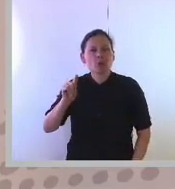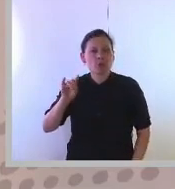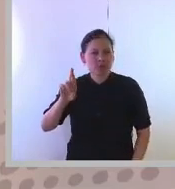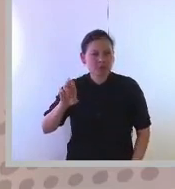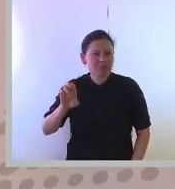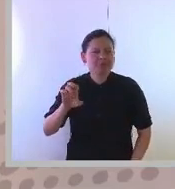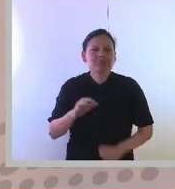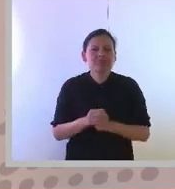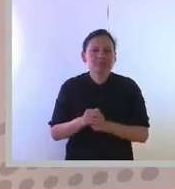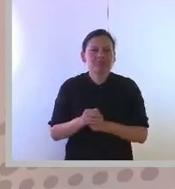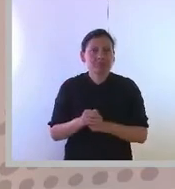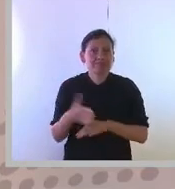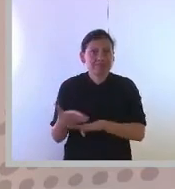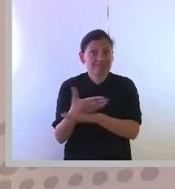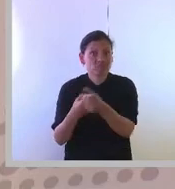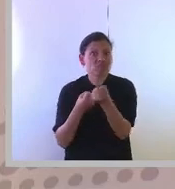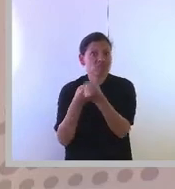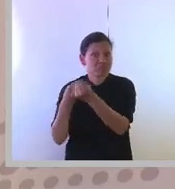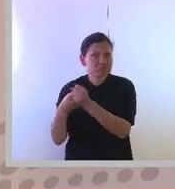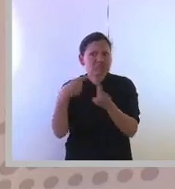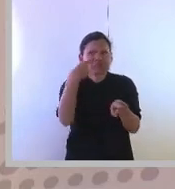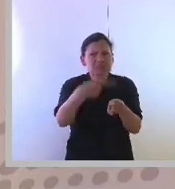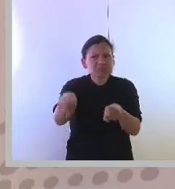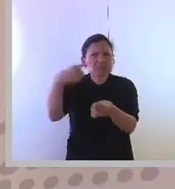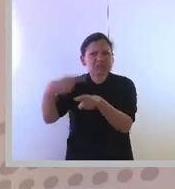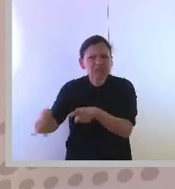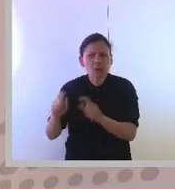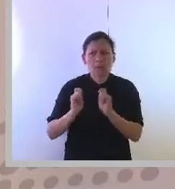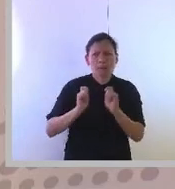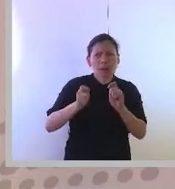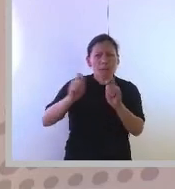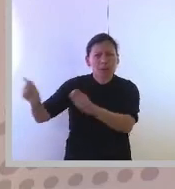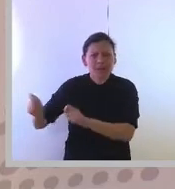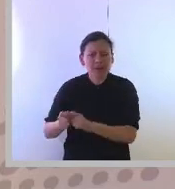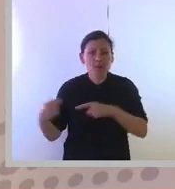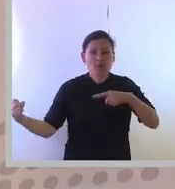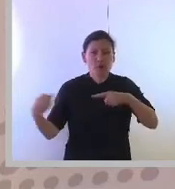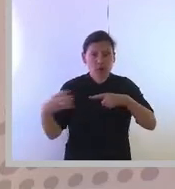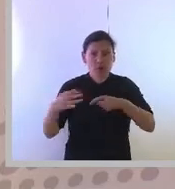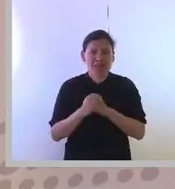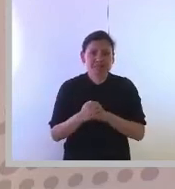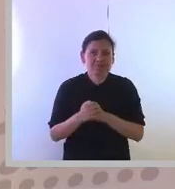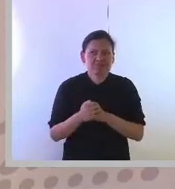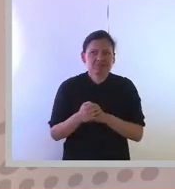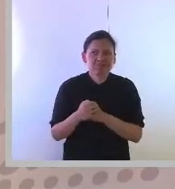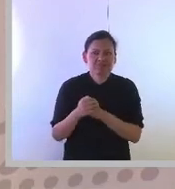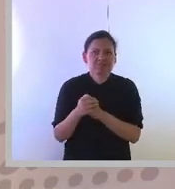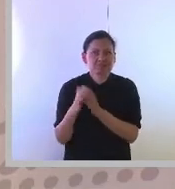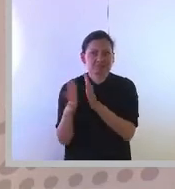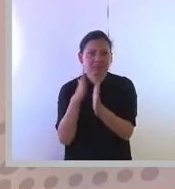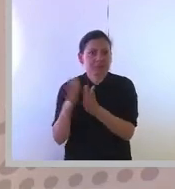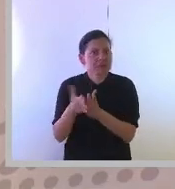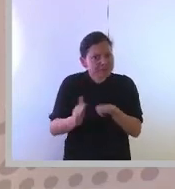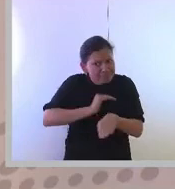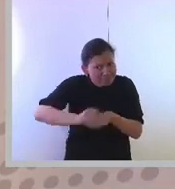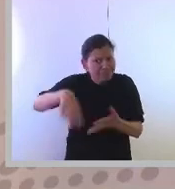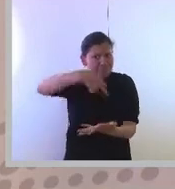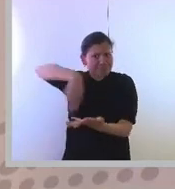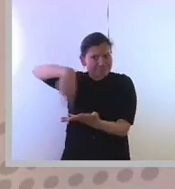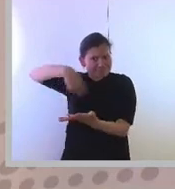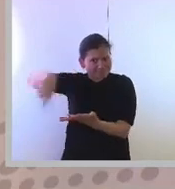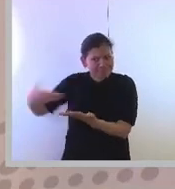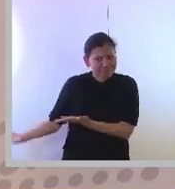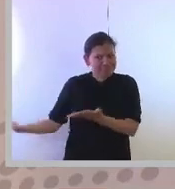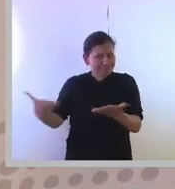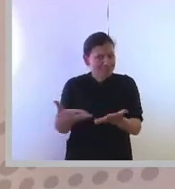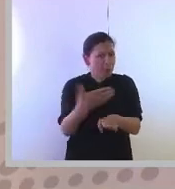de haber apoyado en diferentes tareas este foro, dijo debemos invitar unos bailarines que ahora